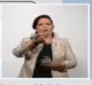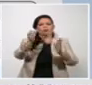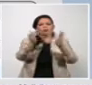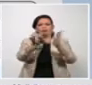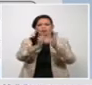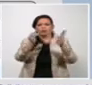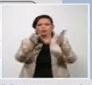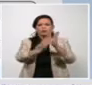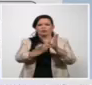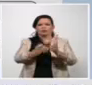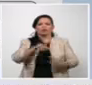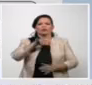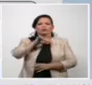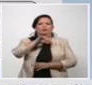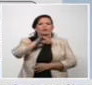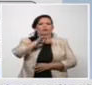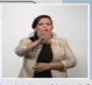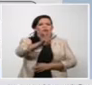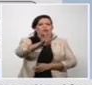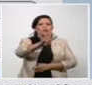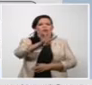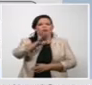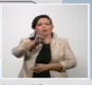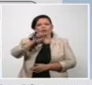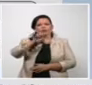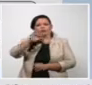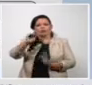49.428.098 confirmados. Fallecen